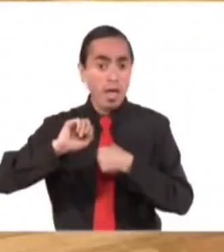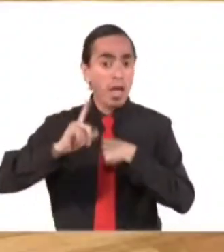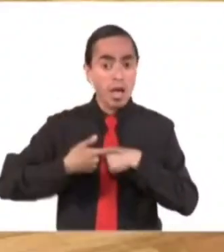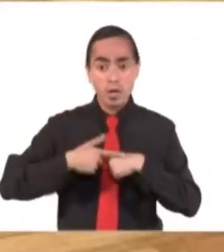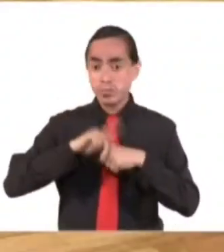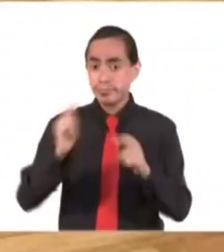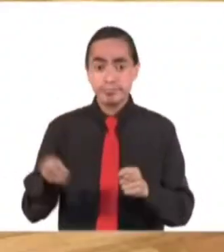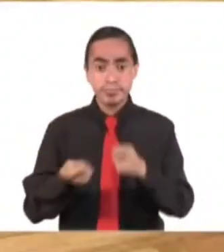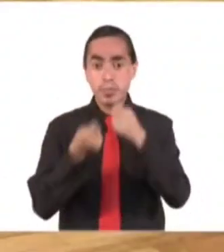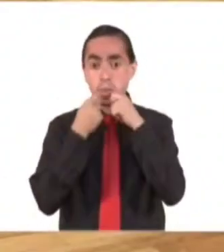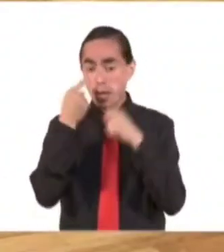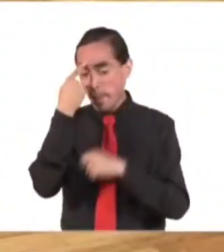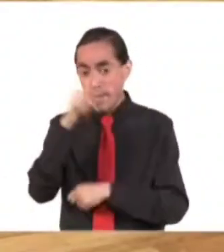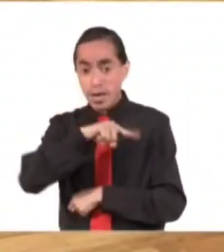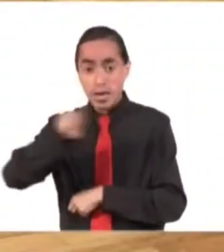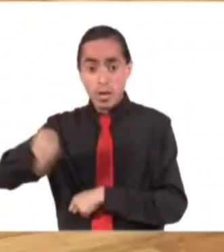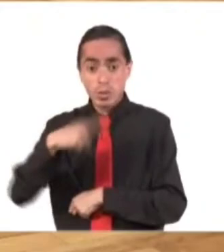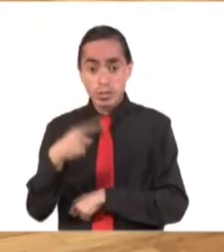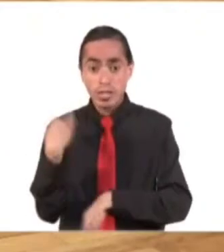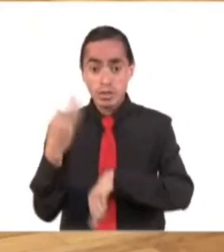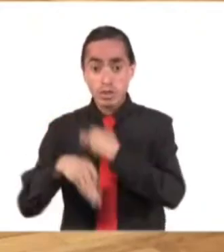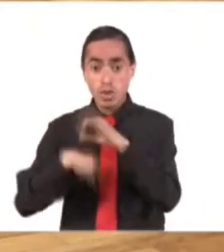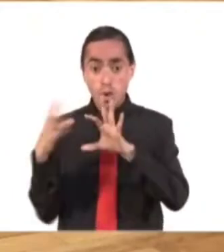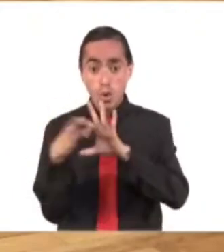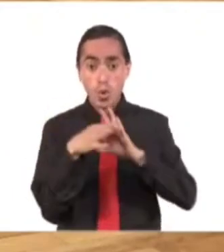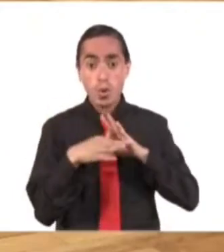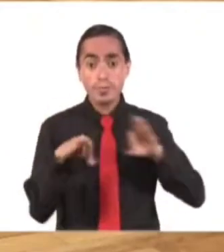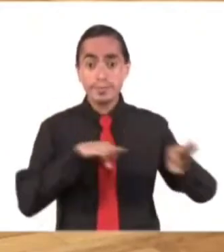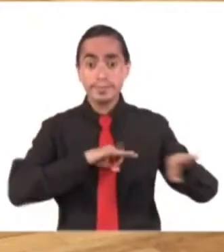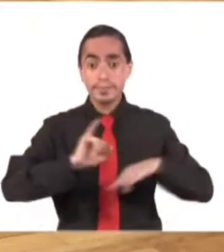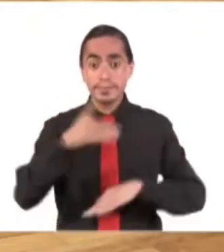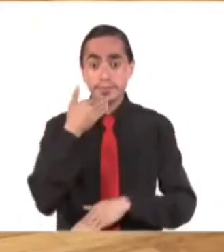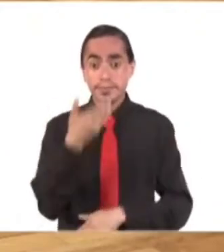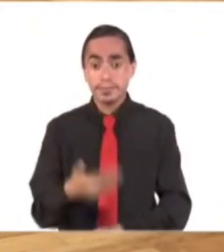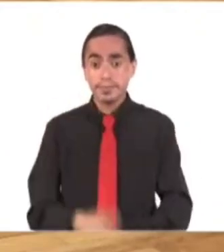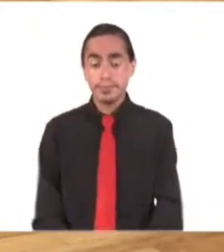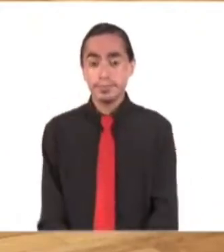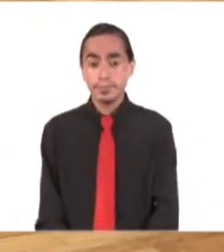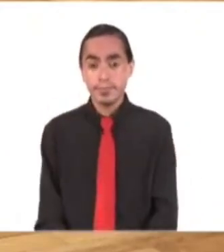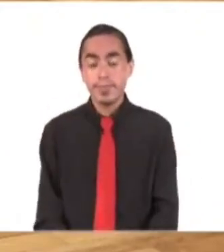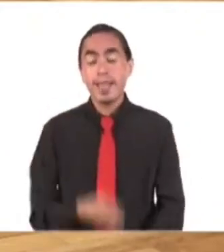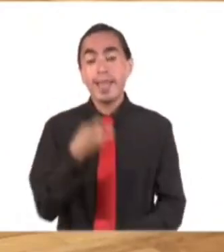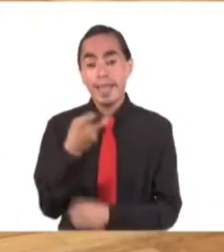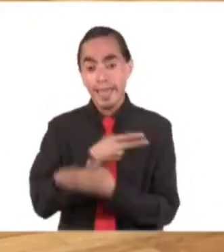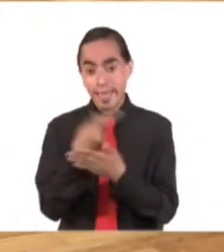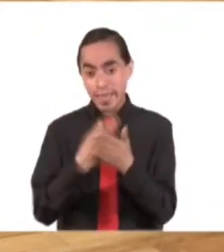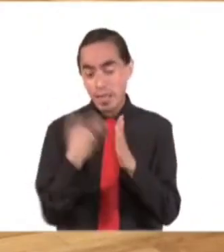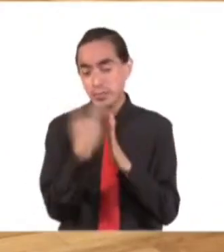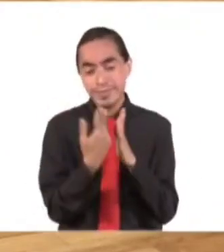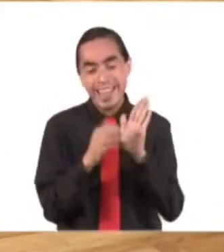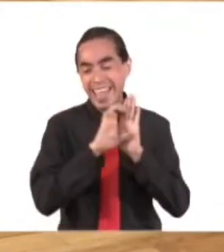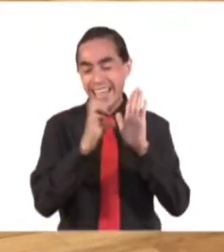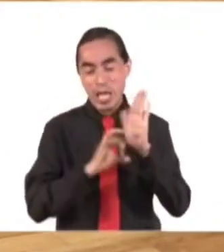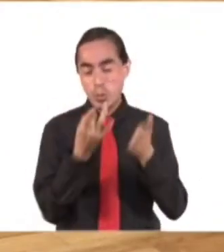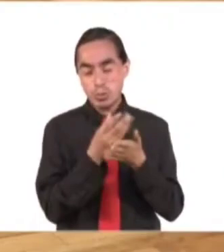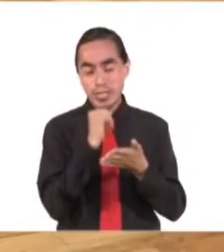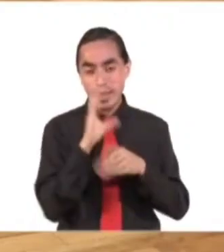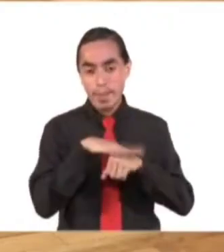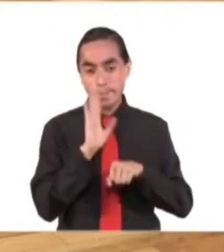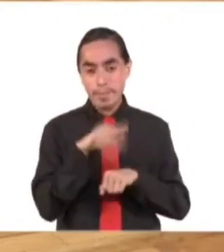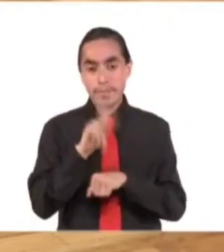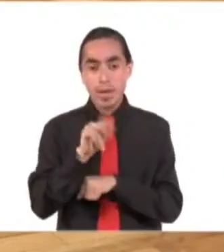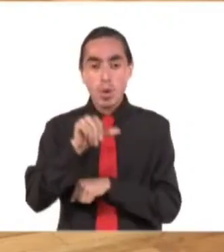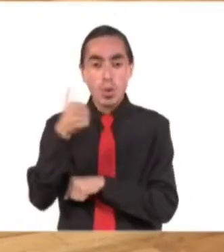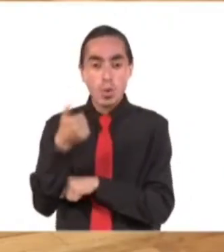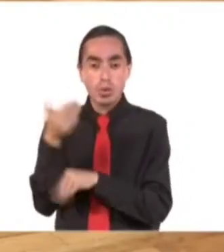sus estrategias de investigación, pero con la condición de trabajar en equipo. Ese es el modelo, lo pongo como un ejemplo. Pero otro